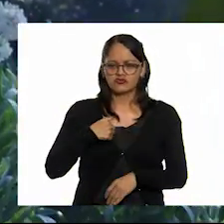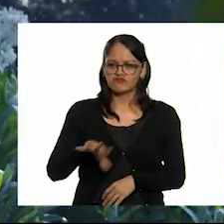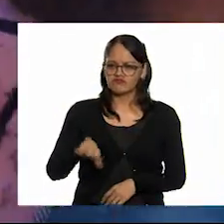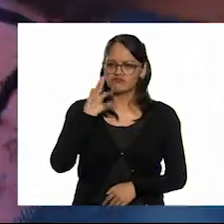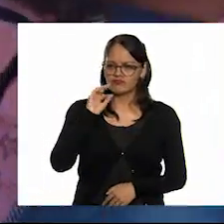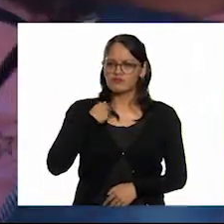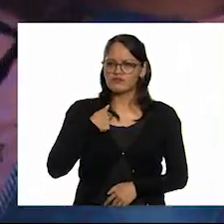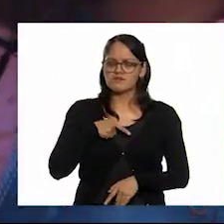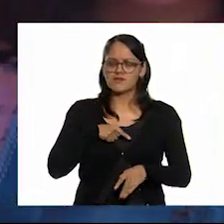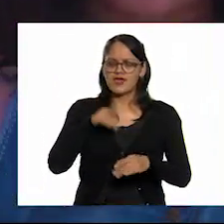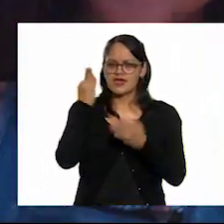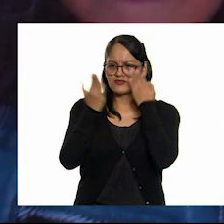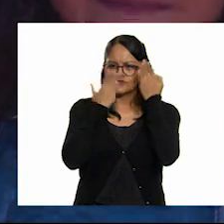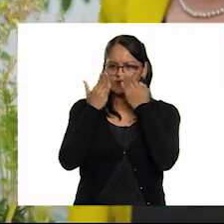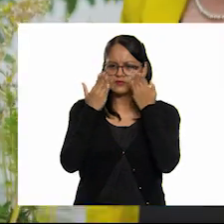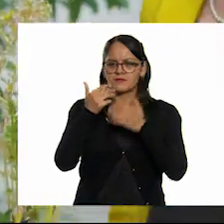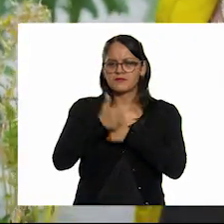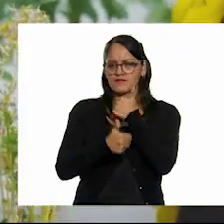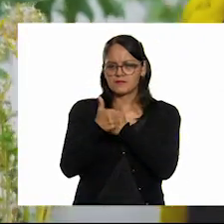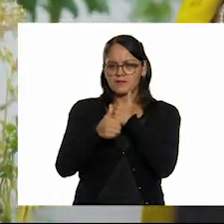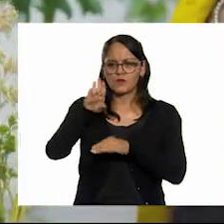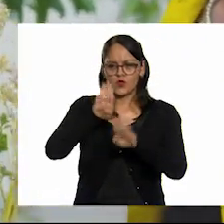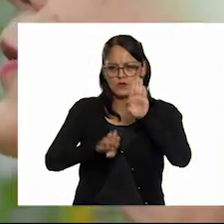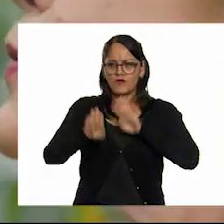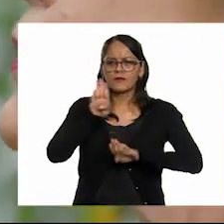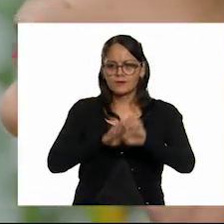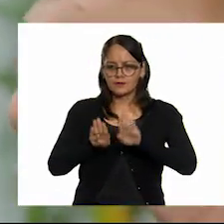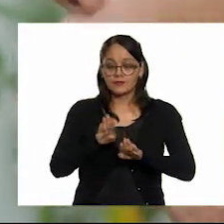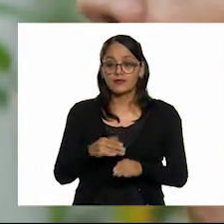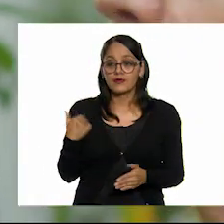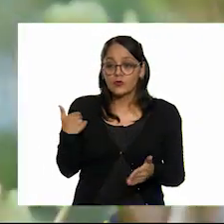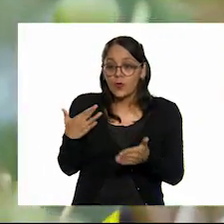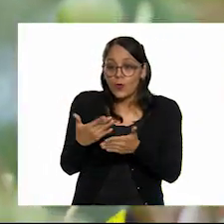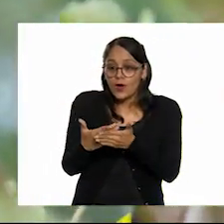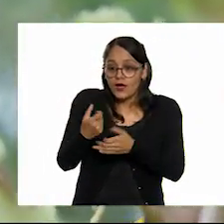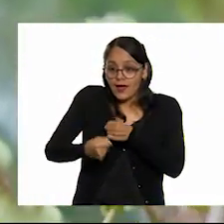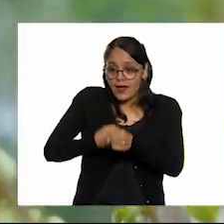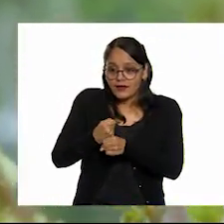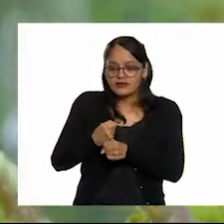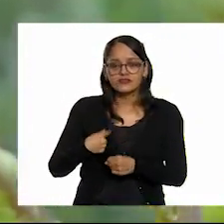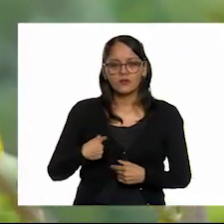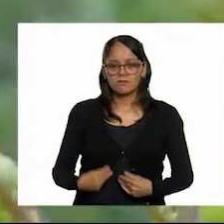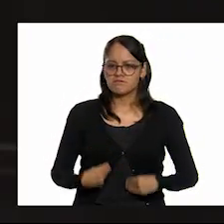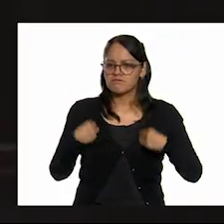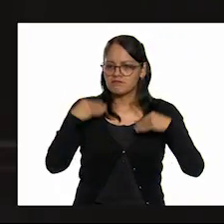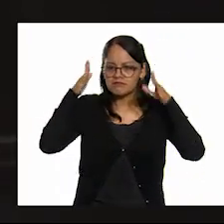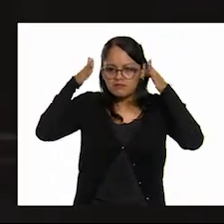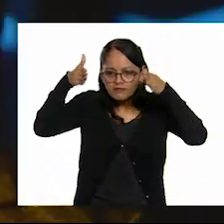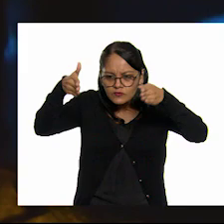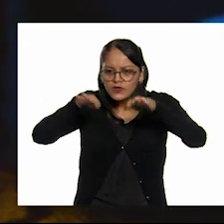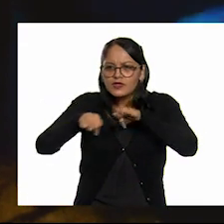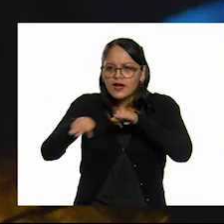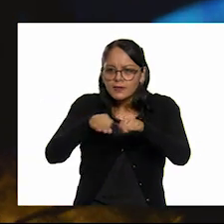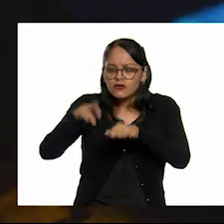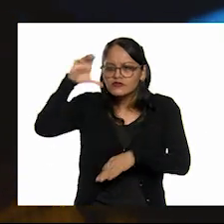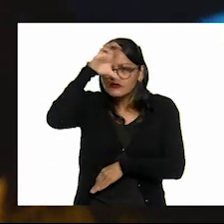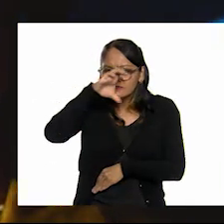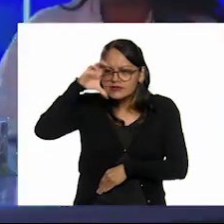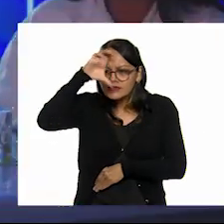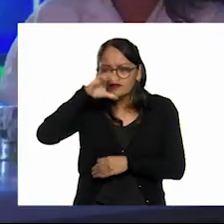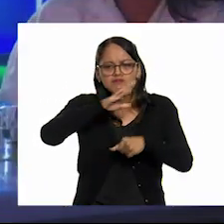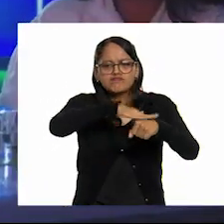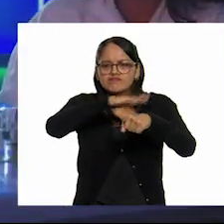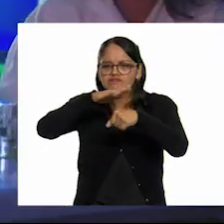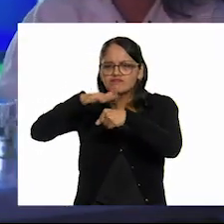estudiar biología. Desde hace unos años decidí dedicarle mi vida a la divulgación de la ciencia para